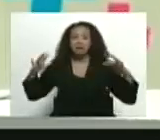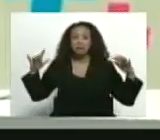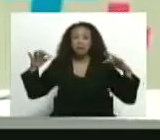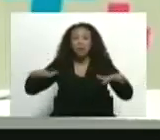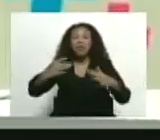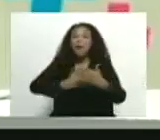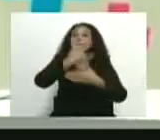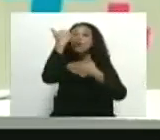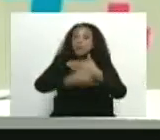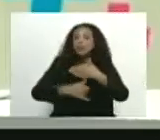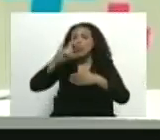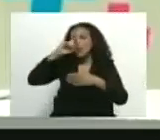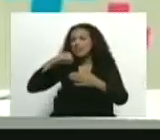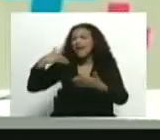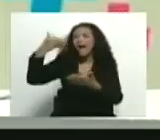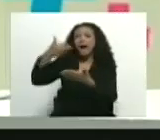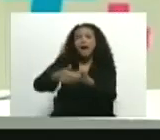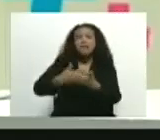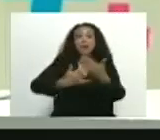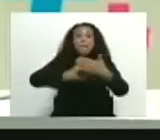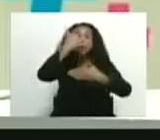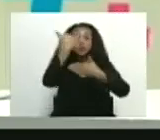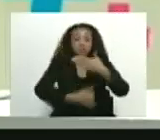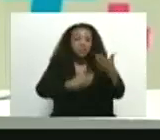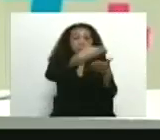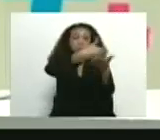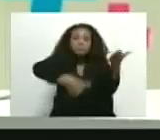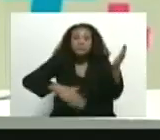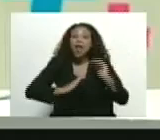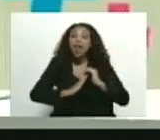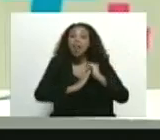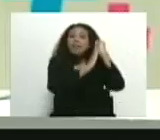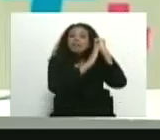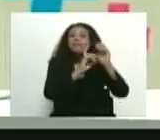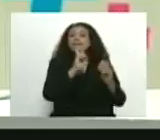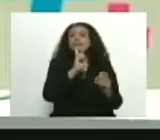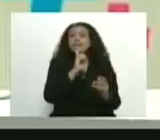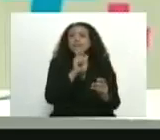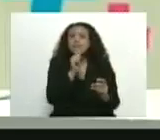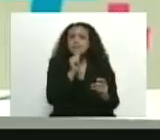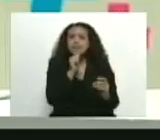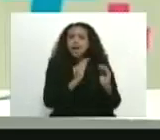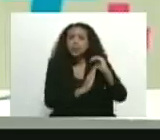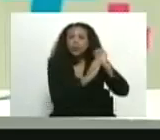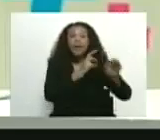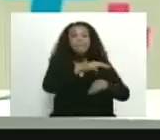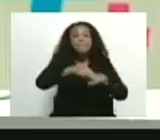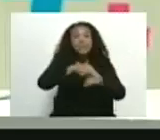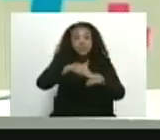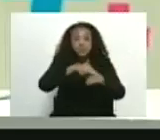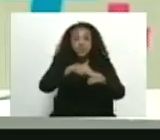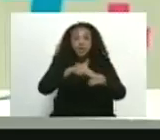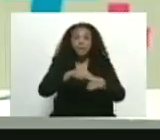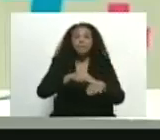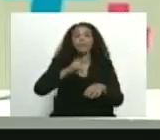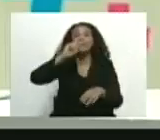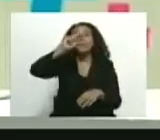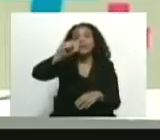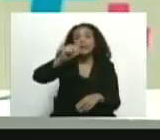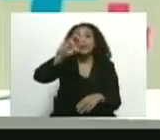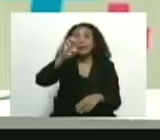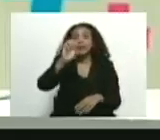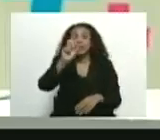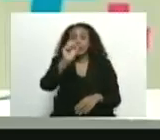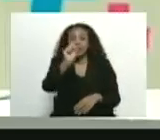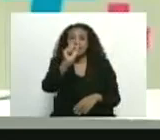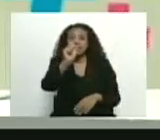años. Ese evento lo van a presidir, lo va a presidir el ministro Néstor Reverol,